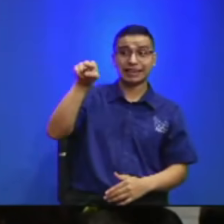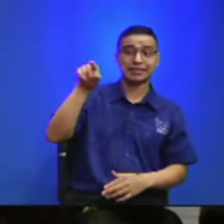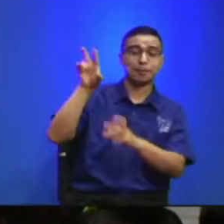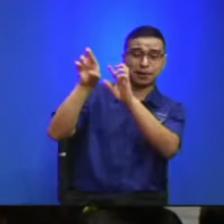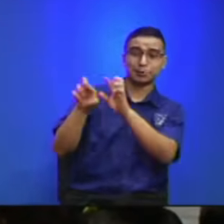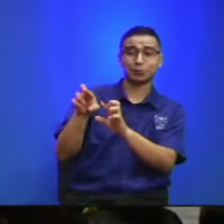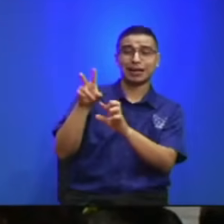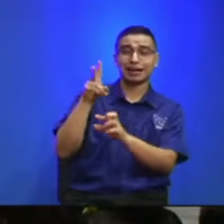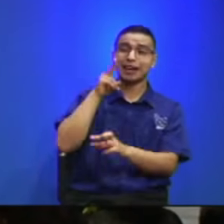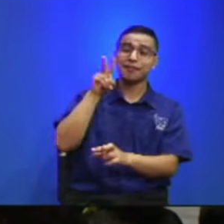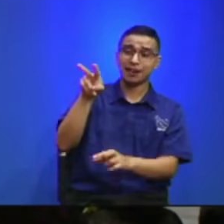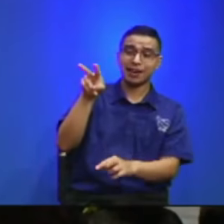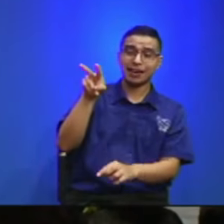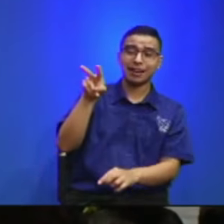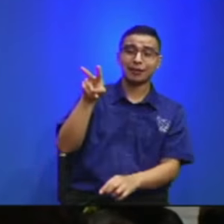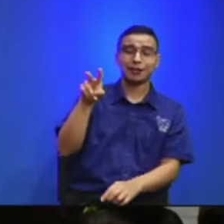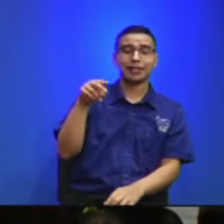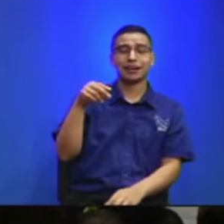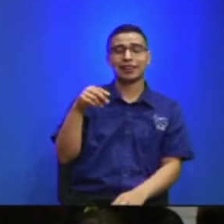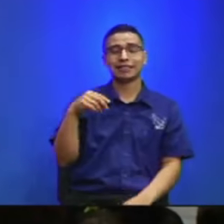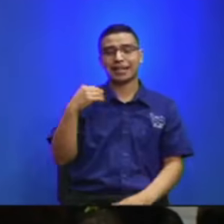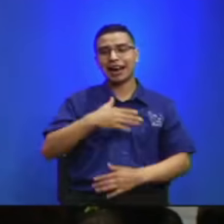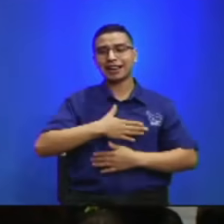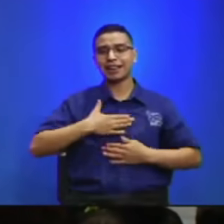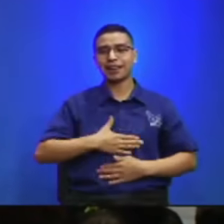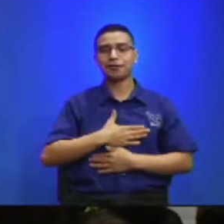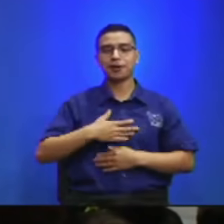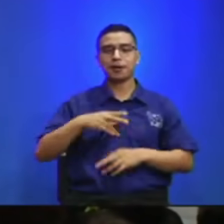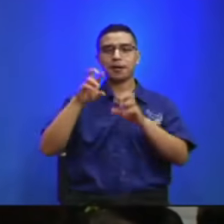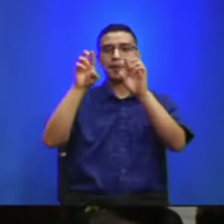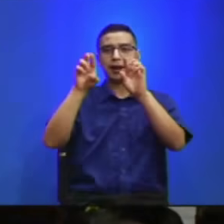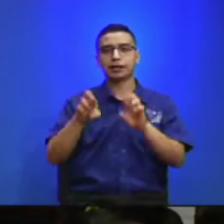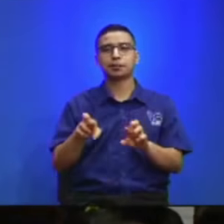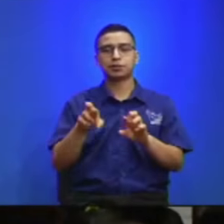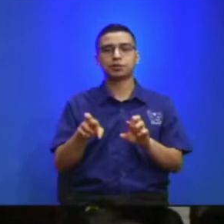si es delito